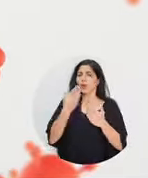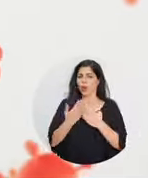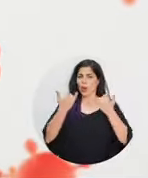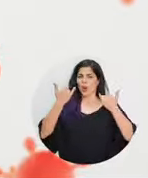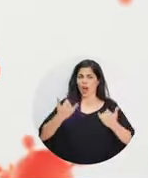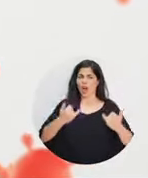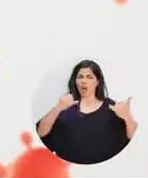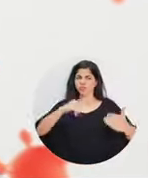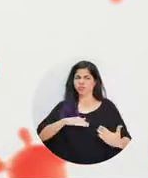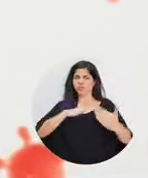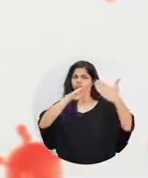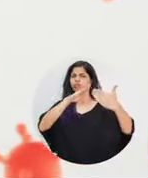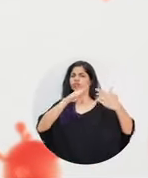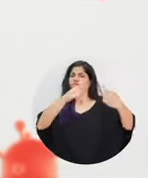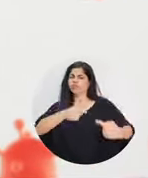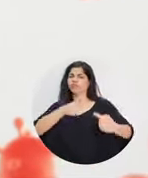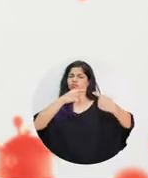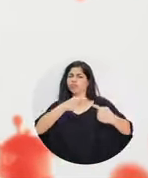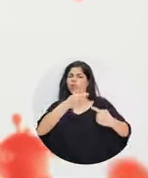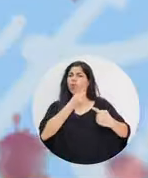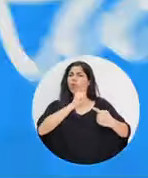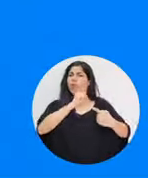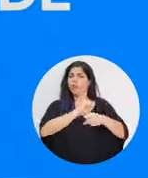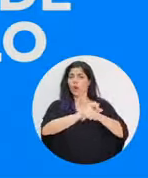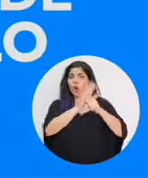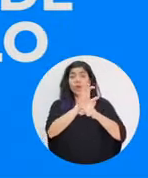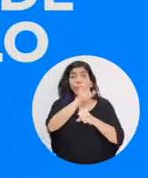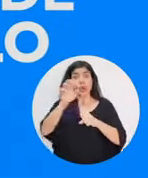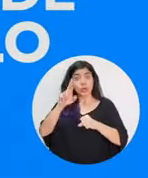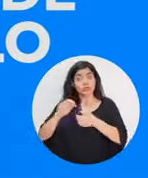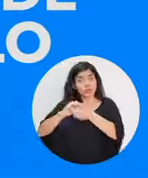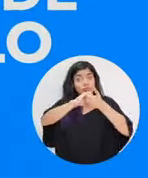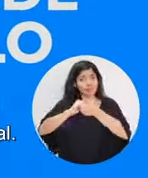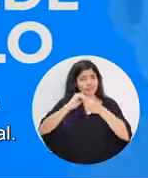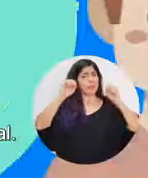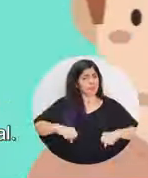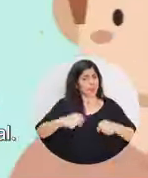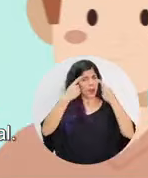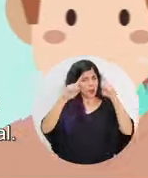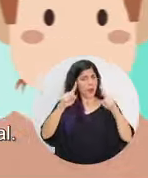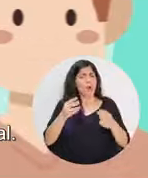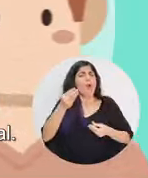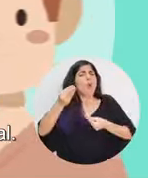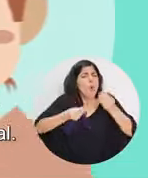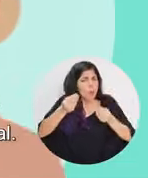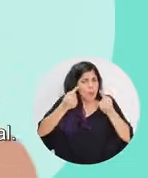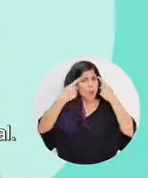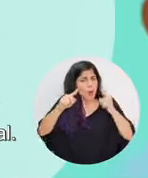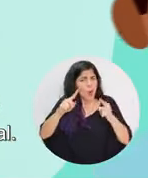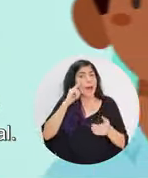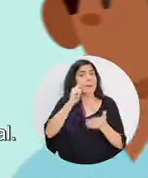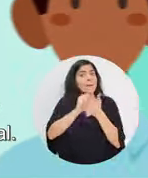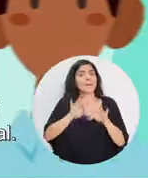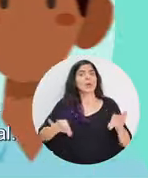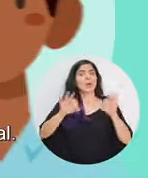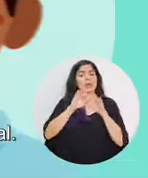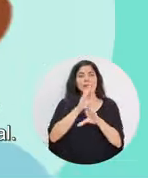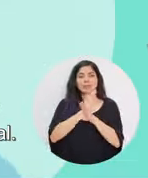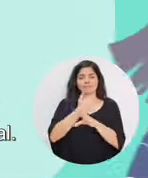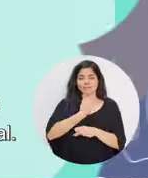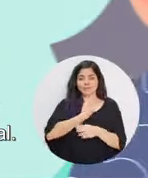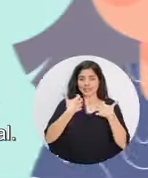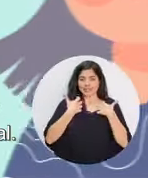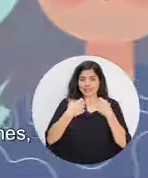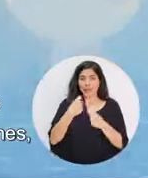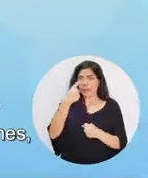mientras estamos enfrentando una lucha contra el COVID-19. Costa Rica unida puede lograrlo, y para lograrlo es también importante cuidar nuestra salud mental